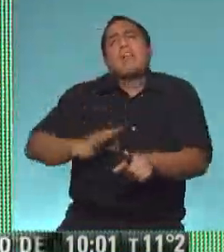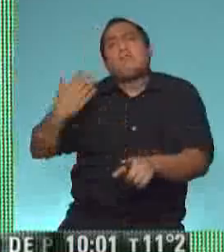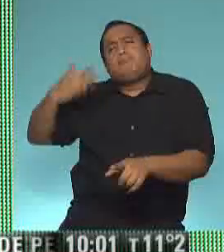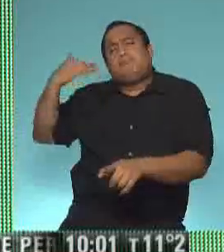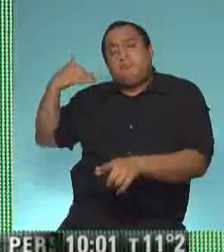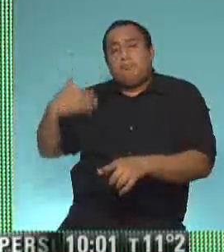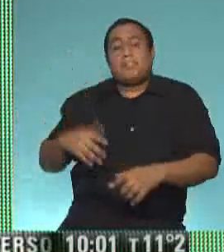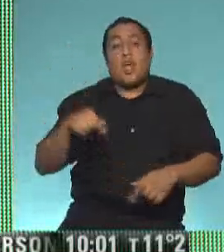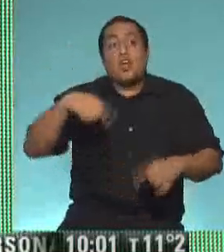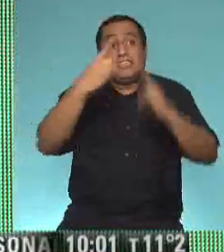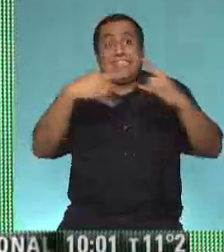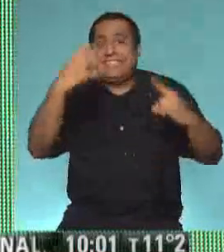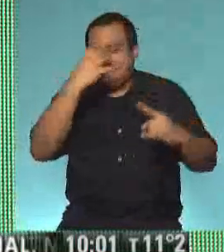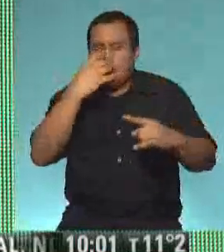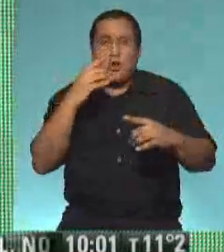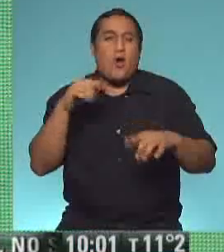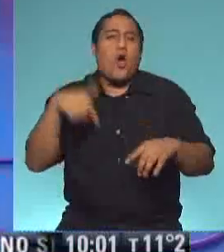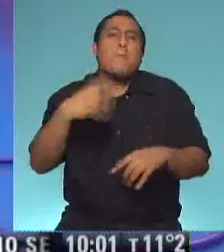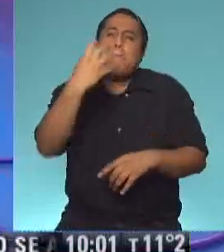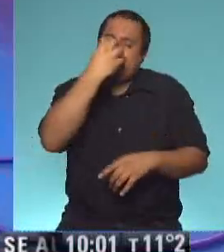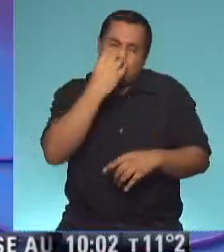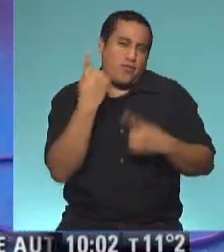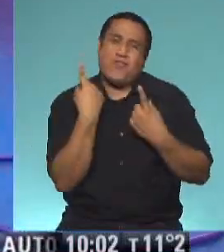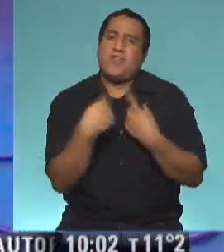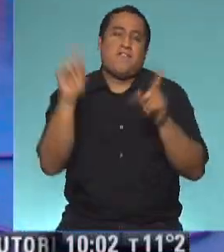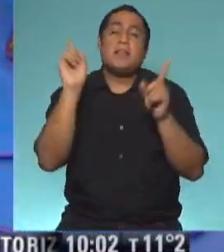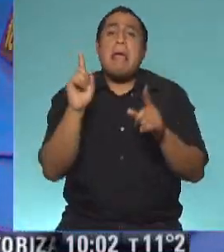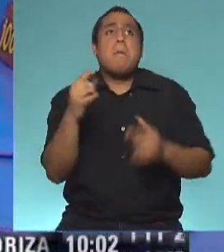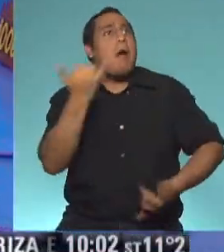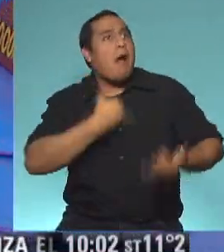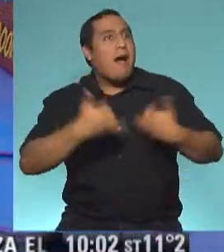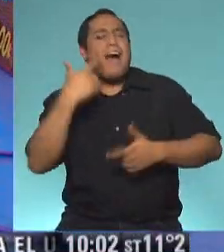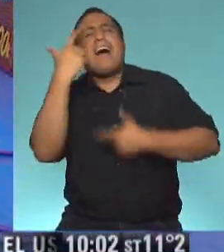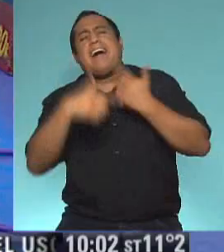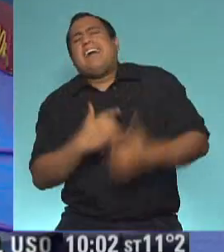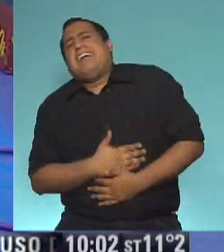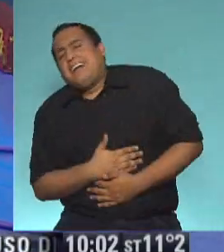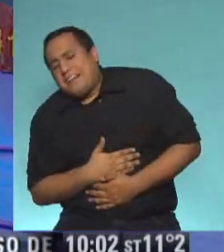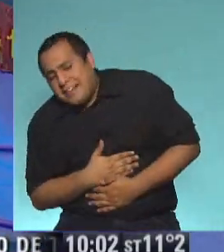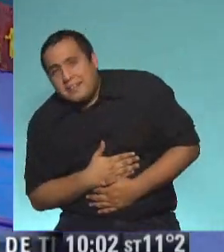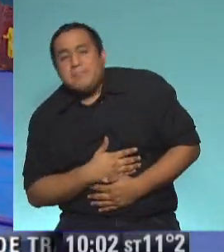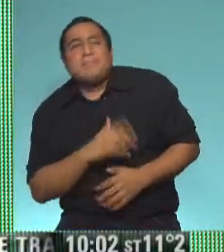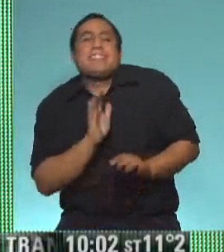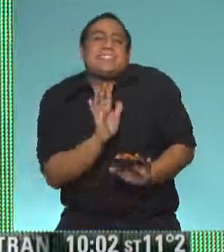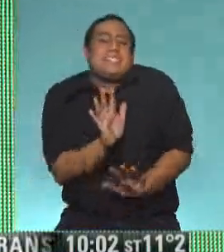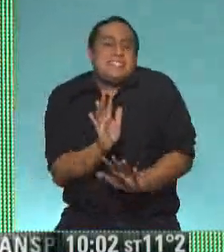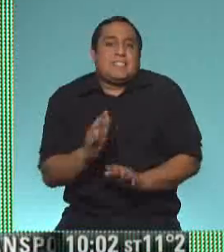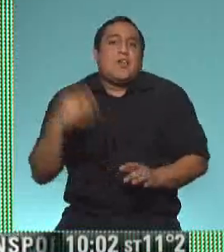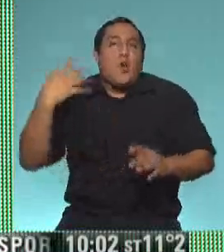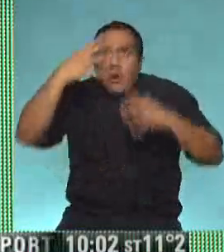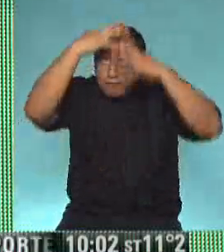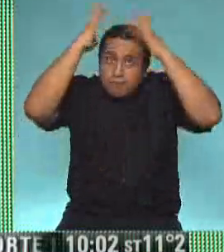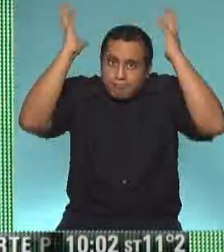El circo de hoy tiene otro tipo de payasos que también nos hacen reír hasta que nos duele la panza, que también se ponen